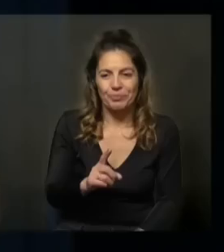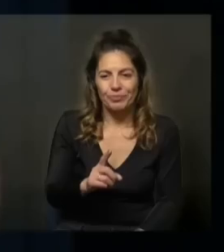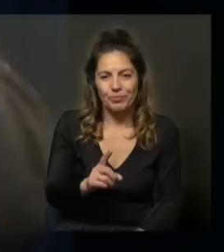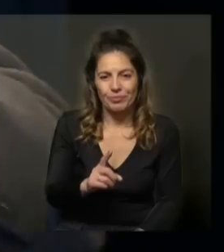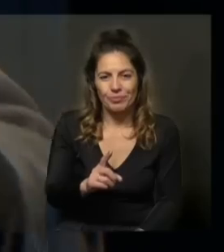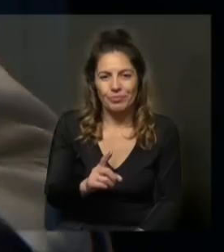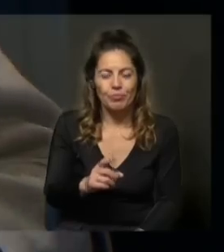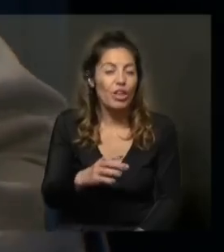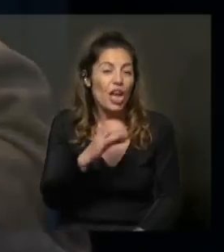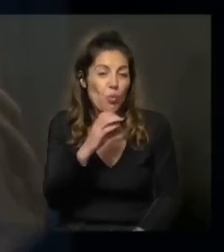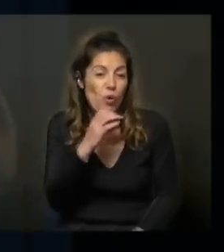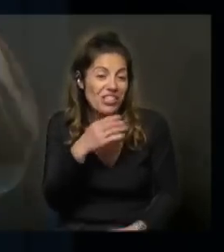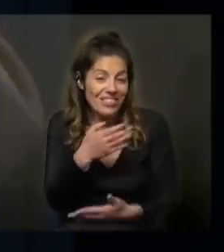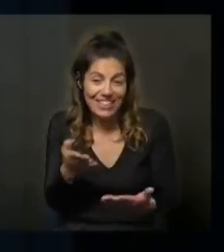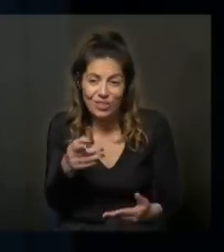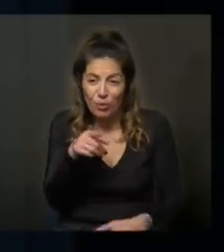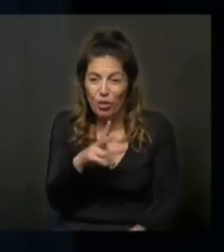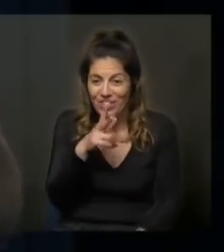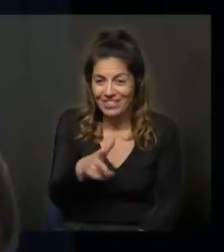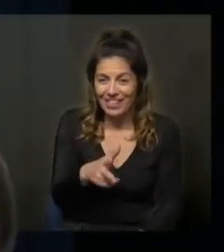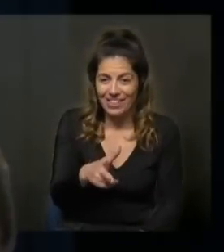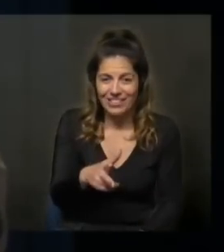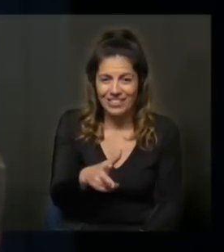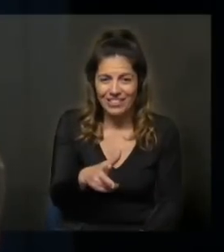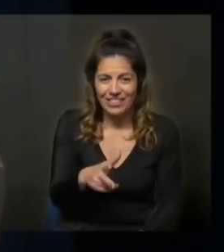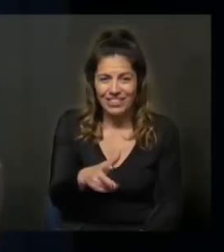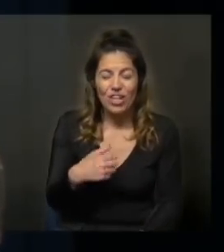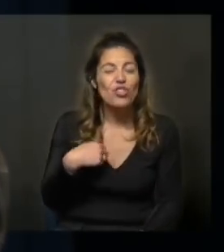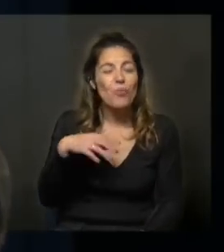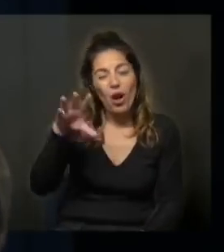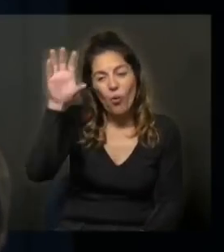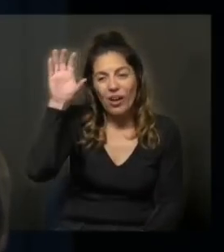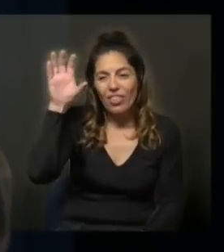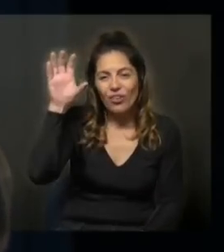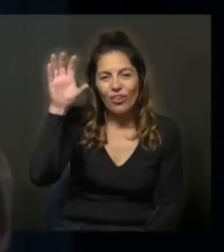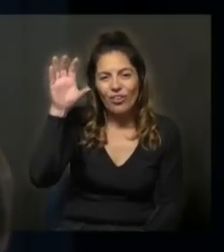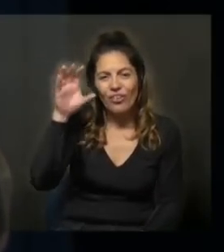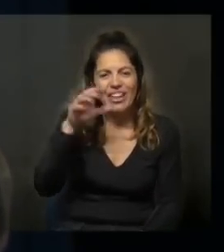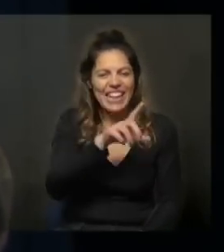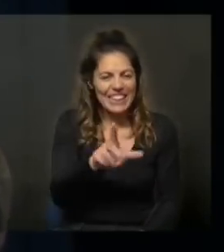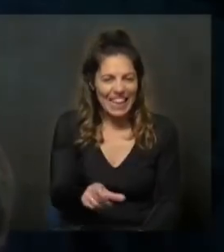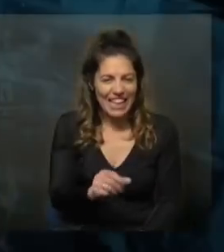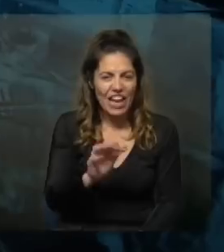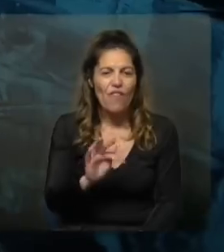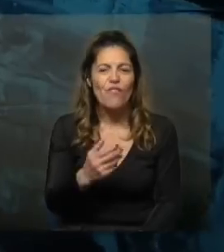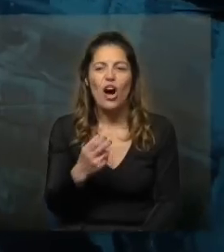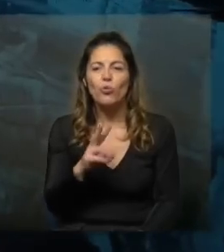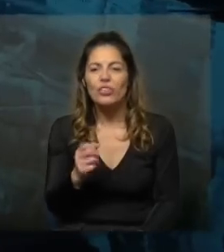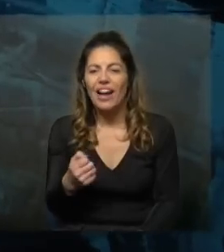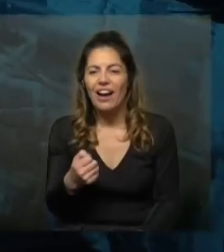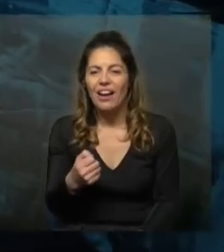porque el humor tiene eso no que vos decías recién digo yo me acuerdo que creo que era en Italia fausta que